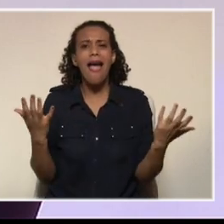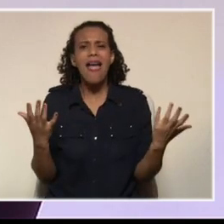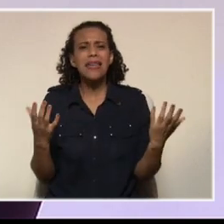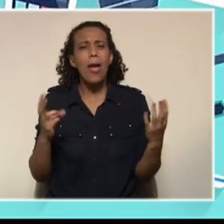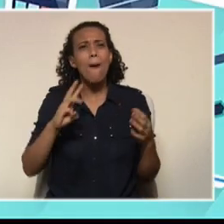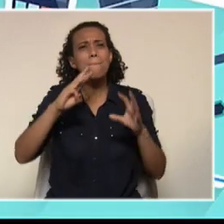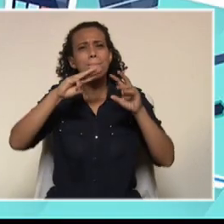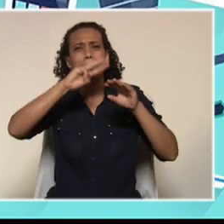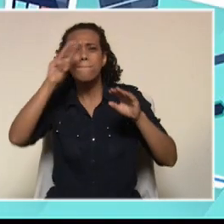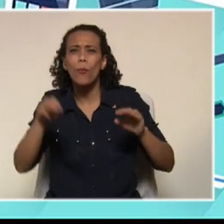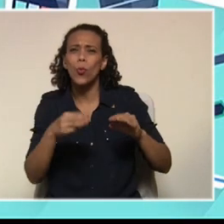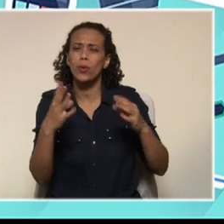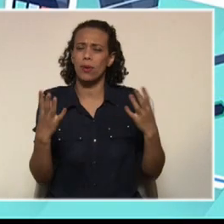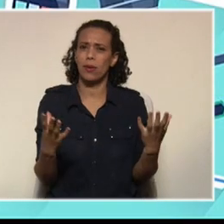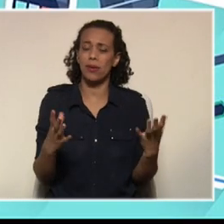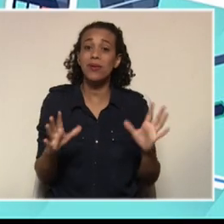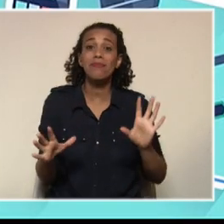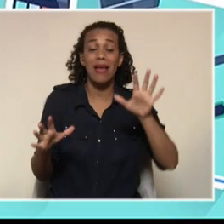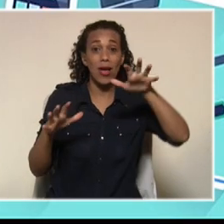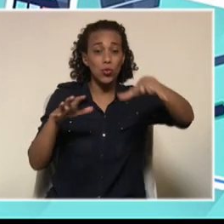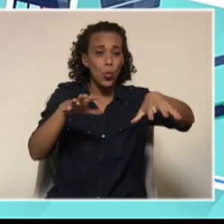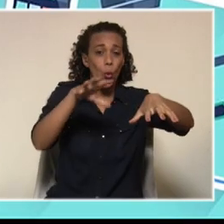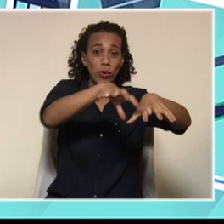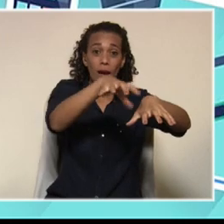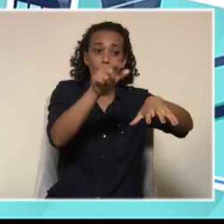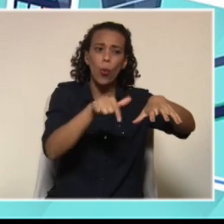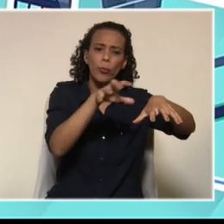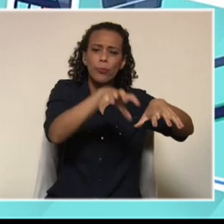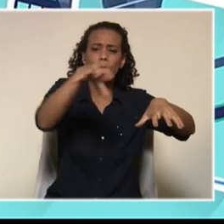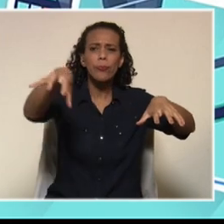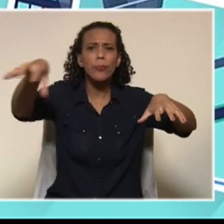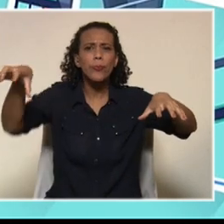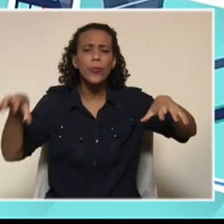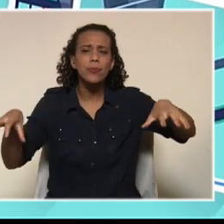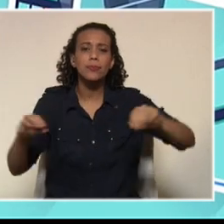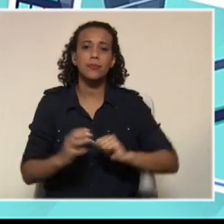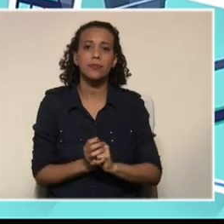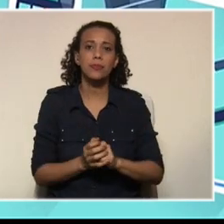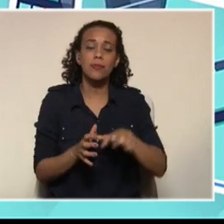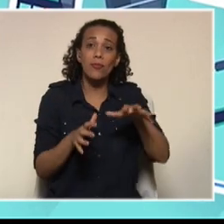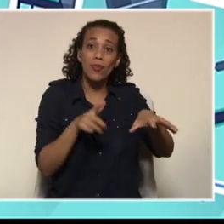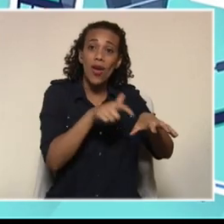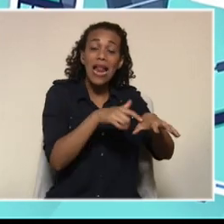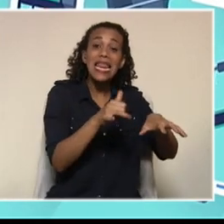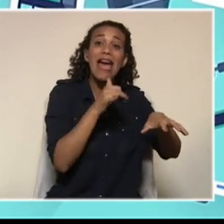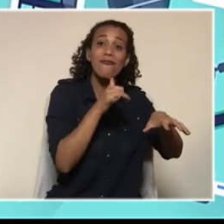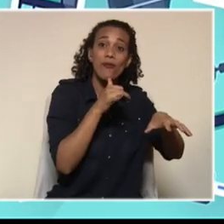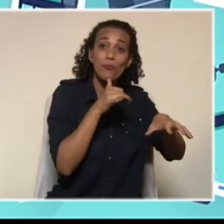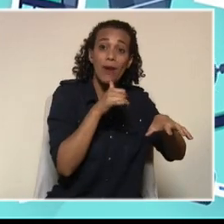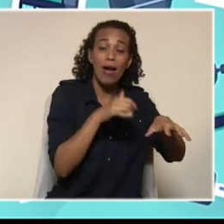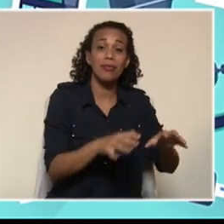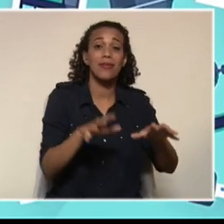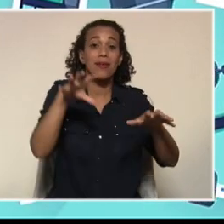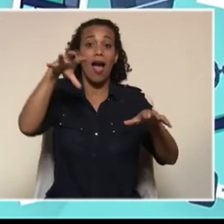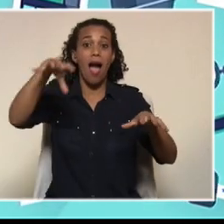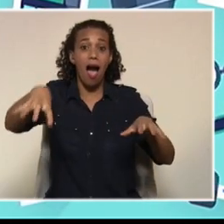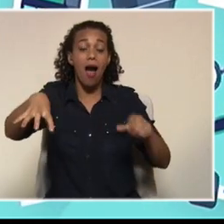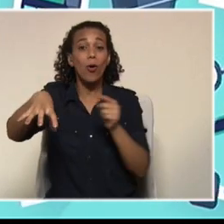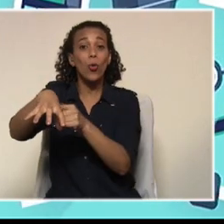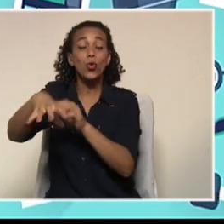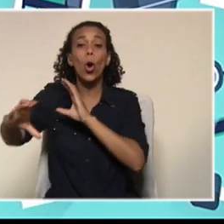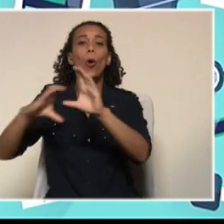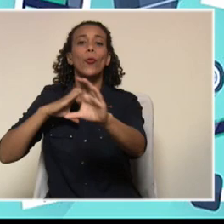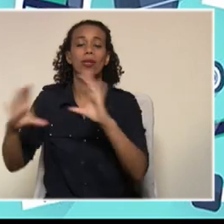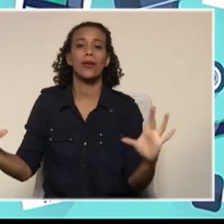educación multimedia? Es la combinación o la vinculación de la informática o con los medios